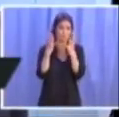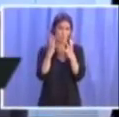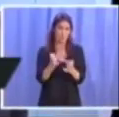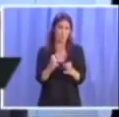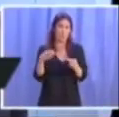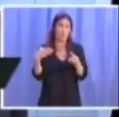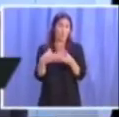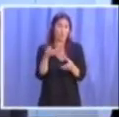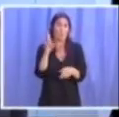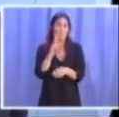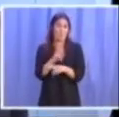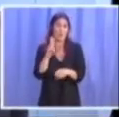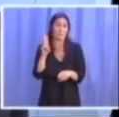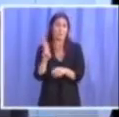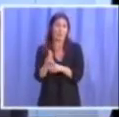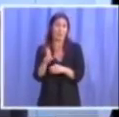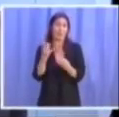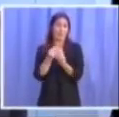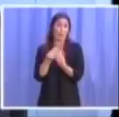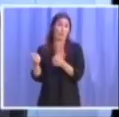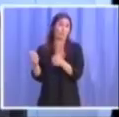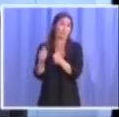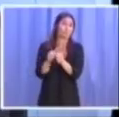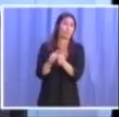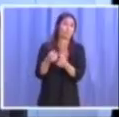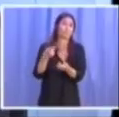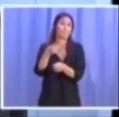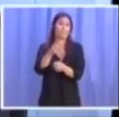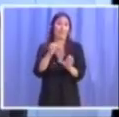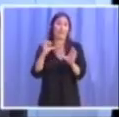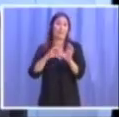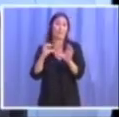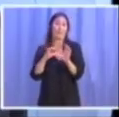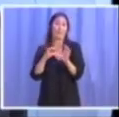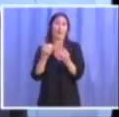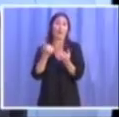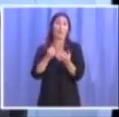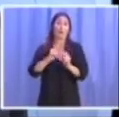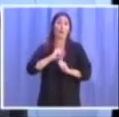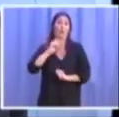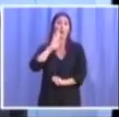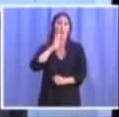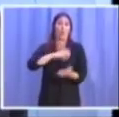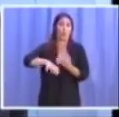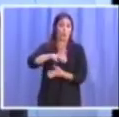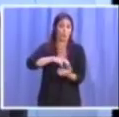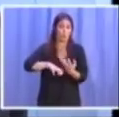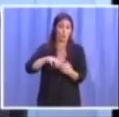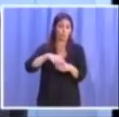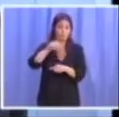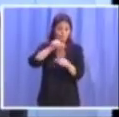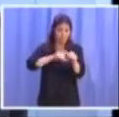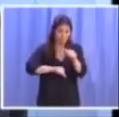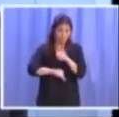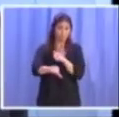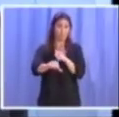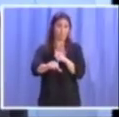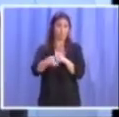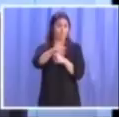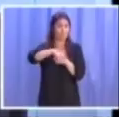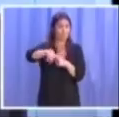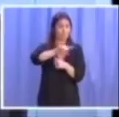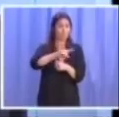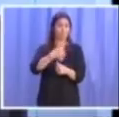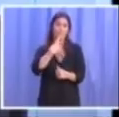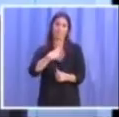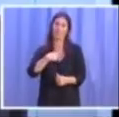Partido Popular, con la ayuda temporal de Ciudadanos, nos metieron en el mapa de la corrupción. A partir de ahí, nos dijisteis que había que